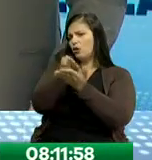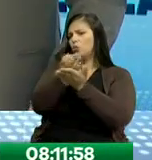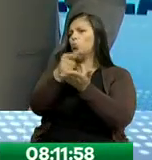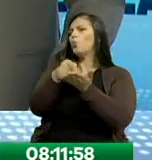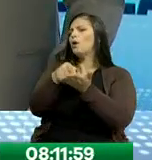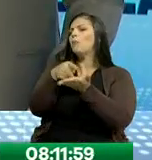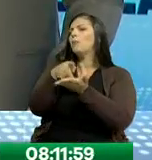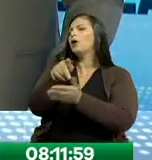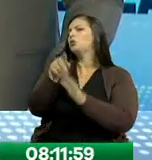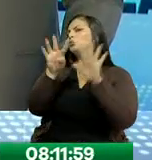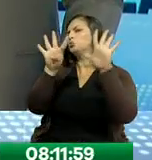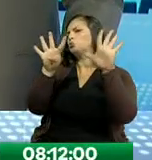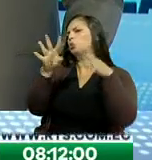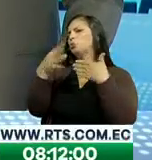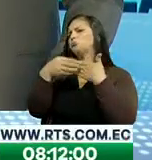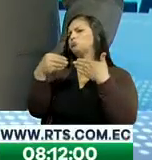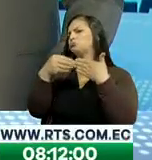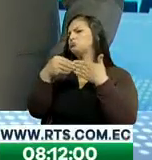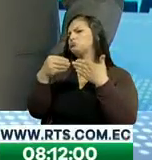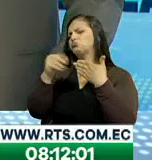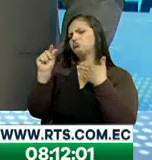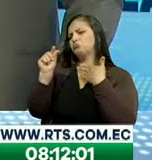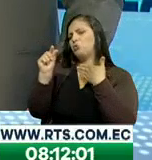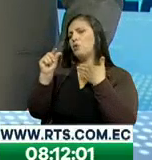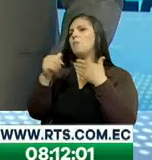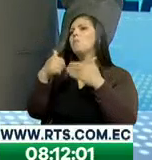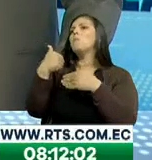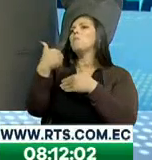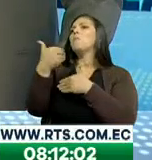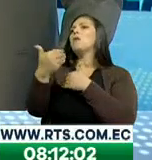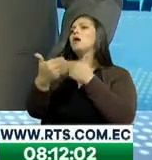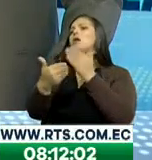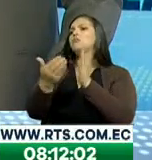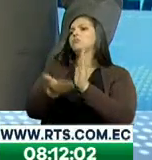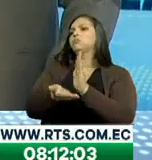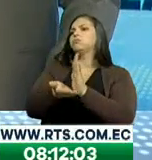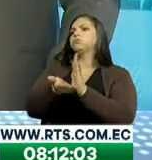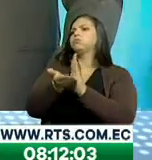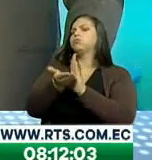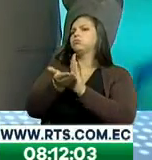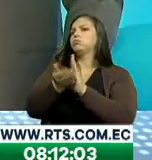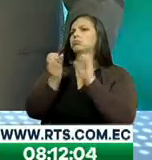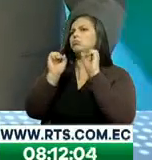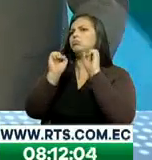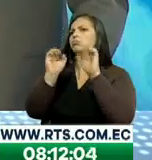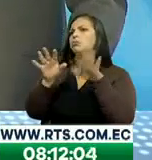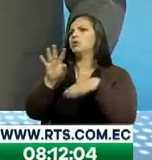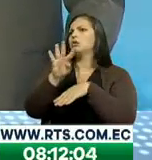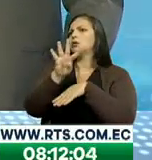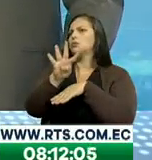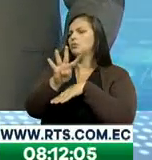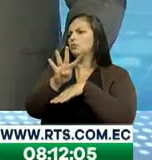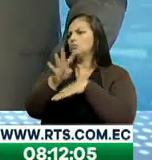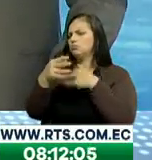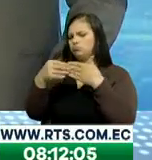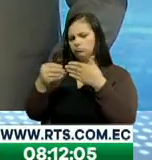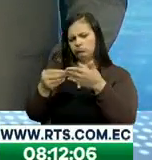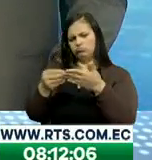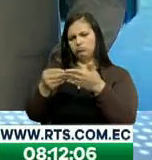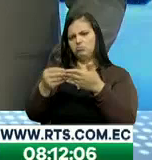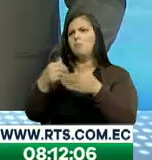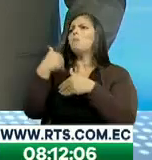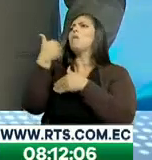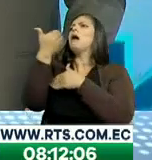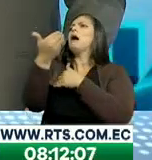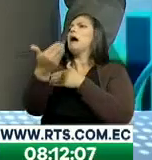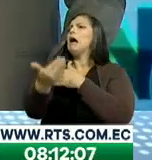Vine a reclamar, me dijeron, no, que es un chumo mínimo y no había solución, tenía que pagar. De ahí salió 17.85. Vine a reclamar